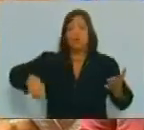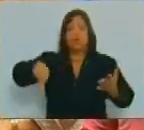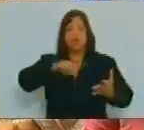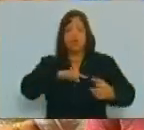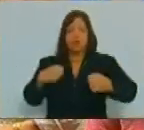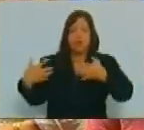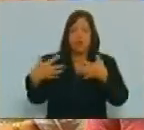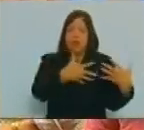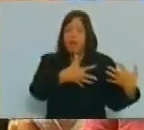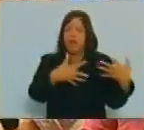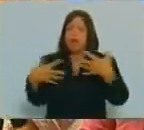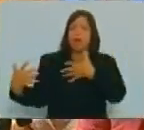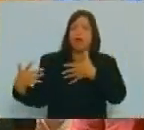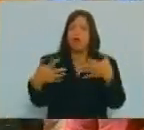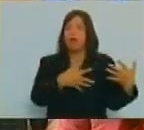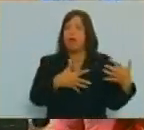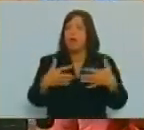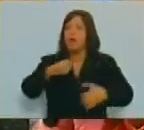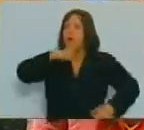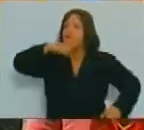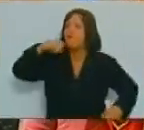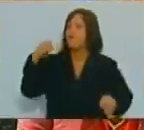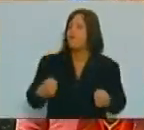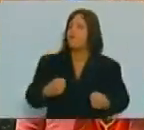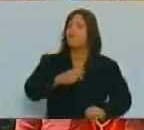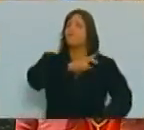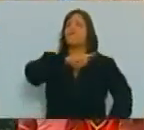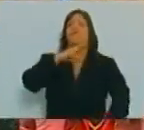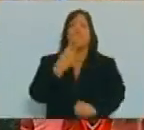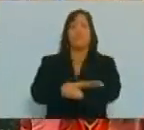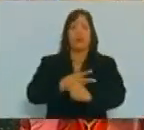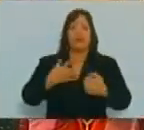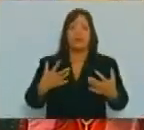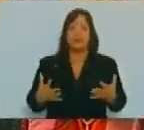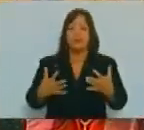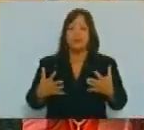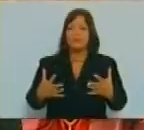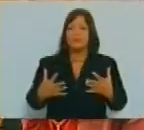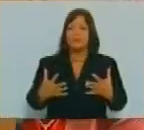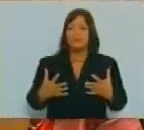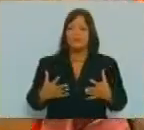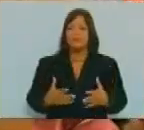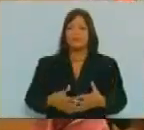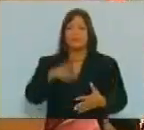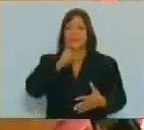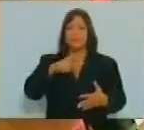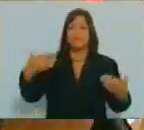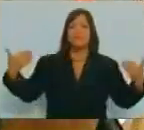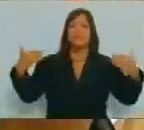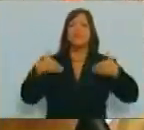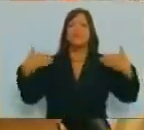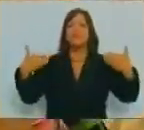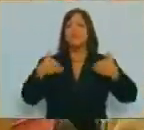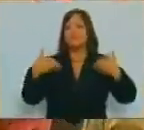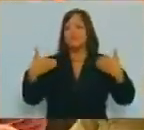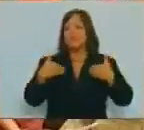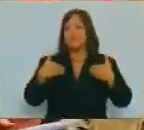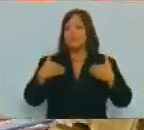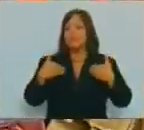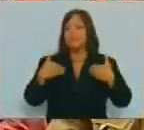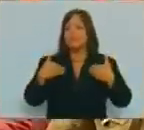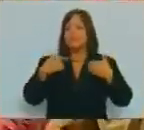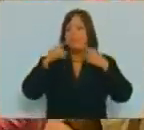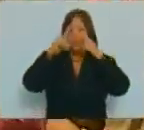interna dura porque quienes sufren cuando